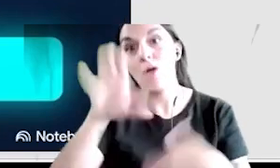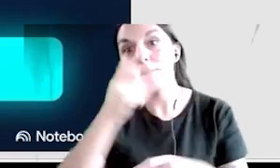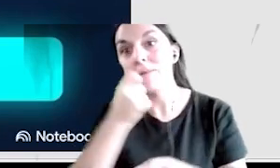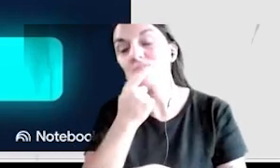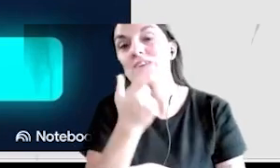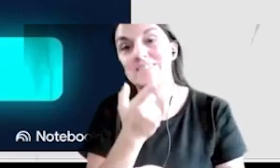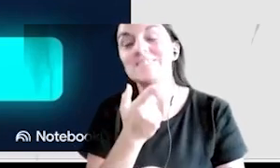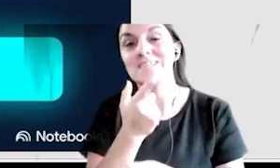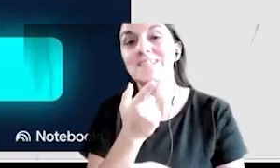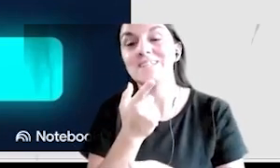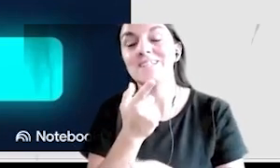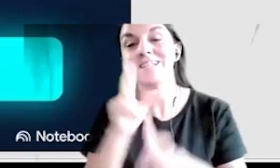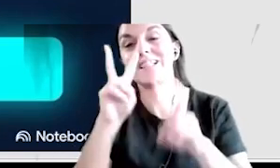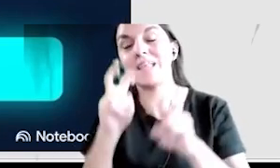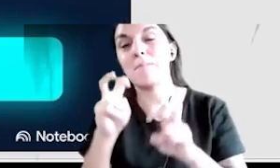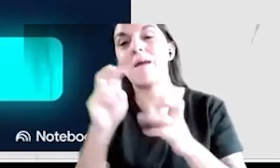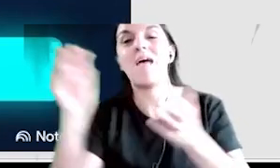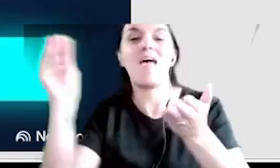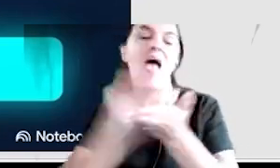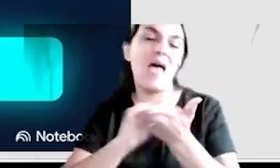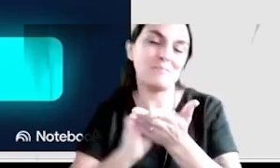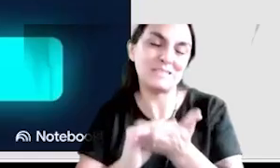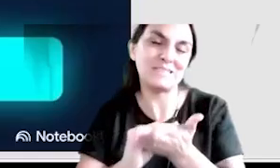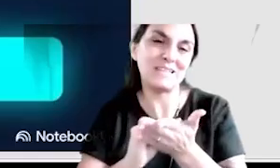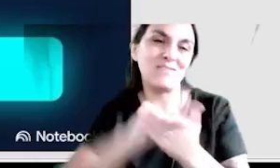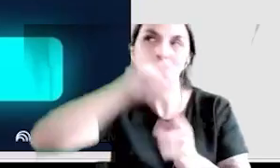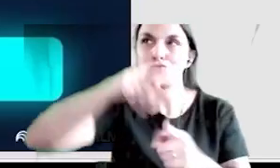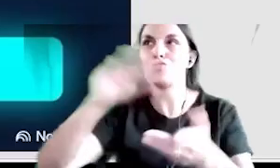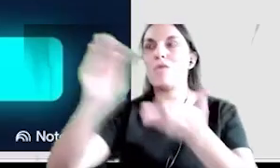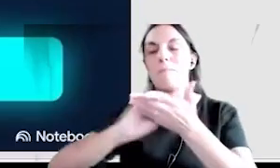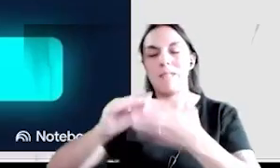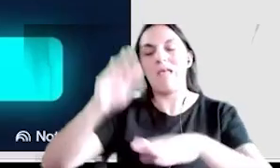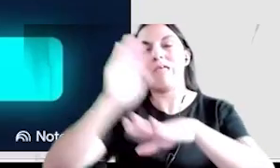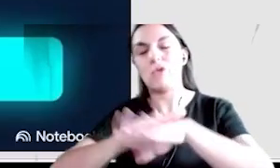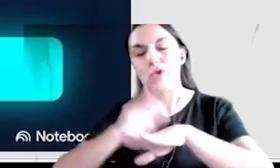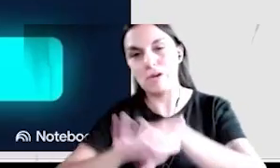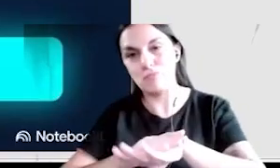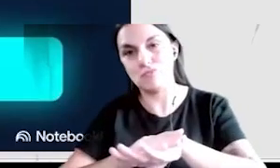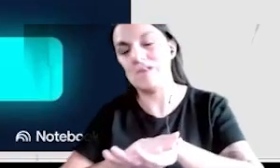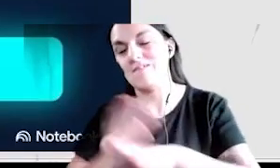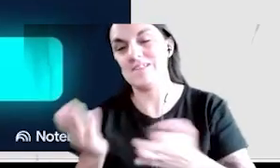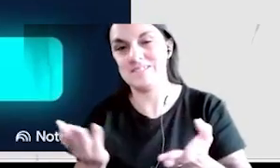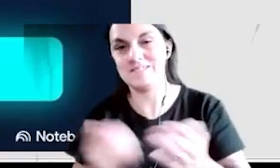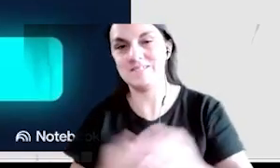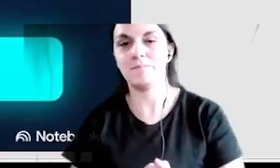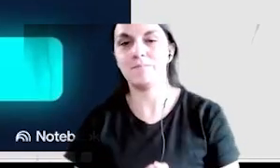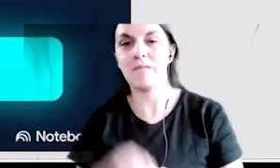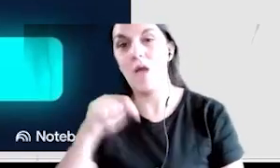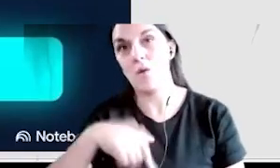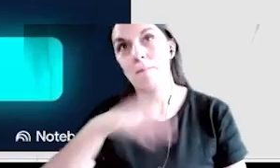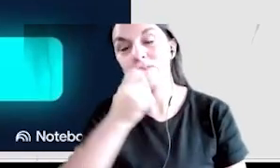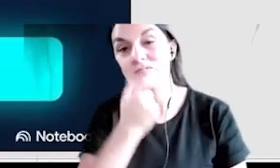carga administrativa en cabeza nuestra como empleados, como sujetos del impuesto a las ganancias de cuarta categoría.